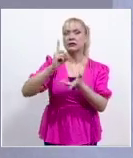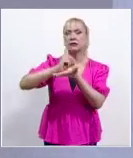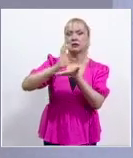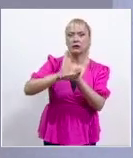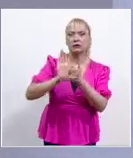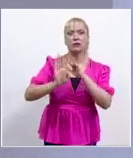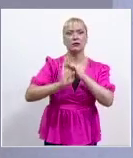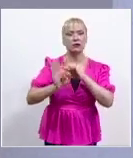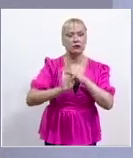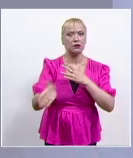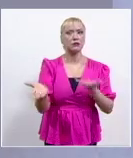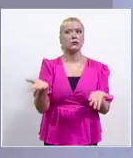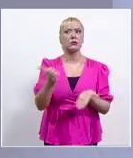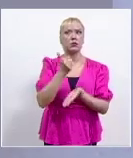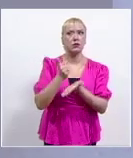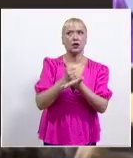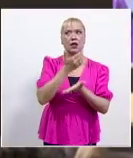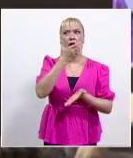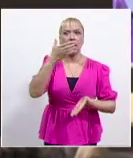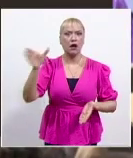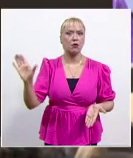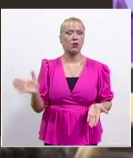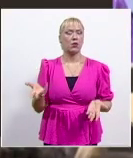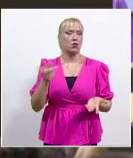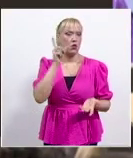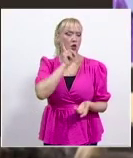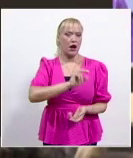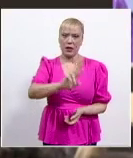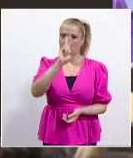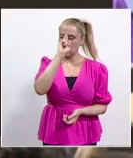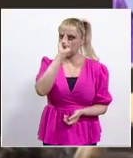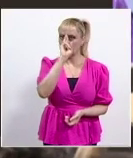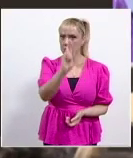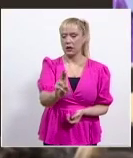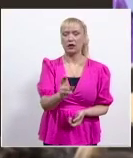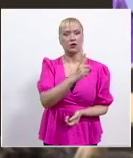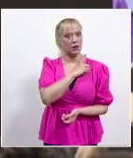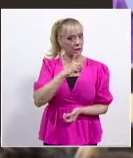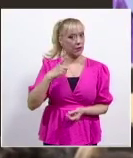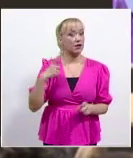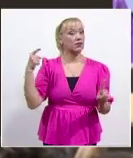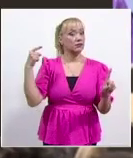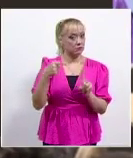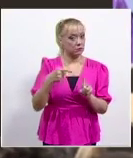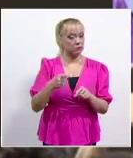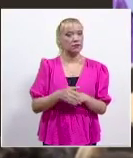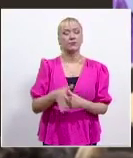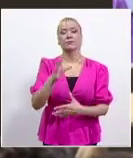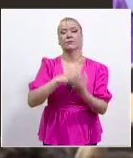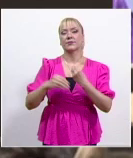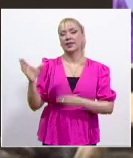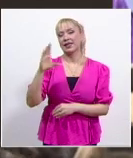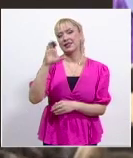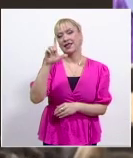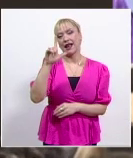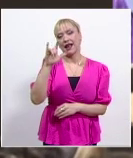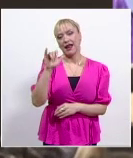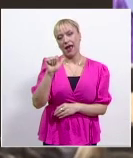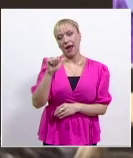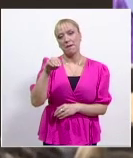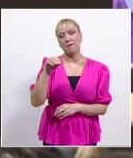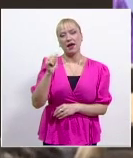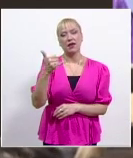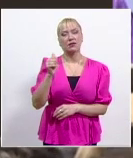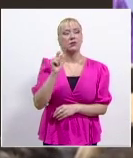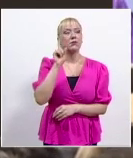la mujer. Esa es la meta. En su participación, la consejera de la Judicatura Federal, Celia Maya, aseguró